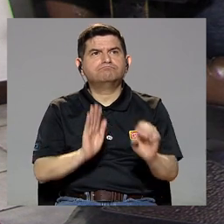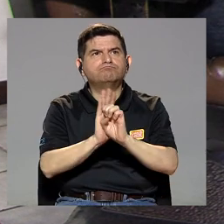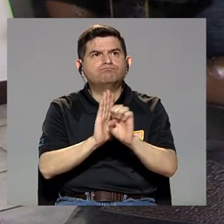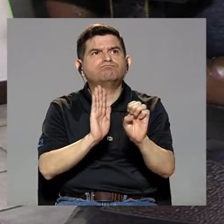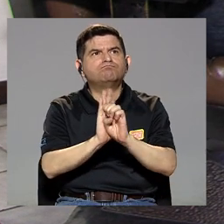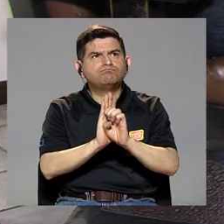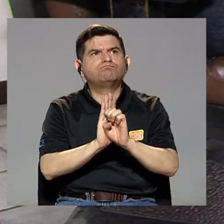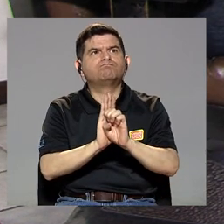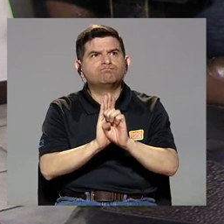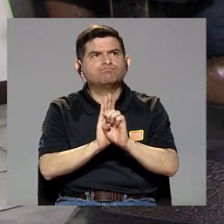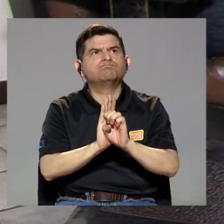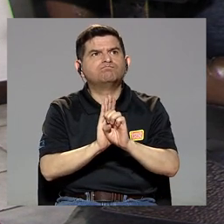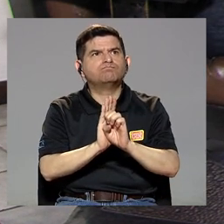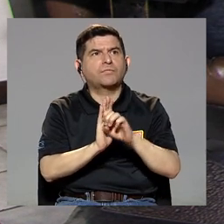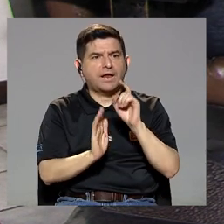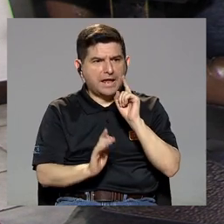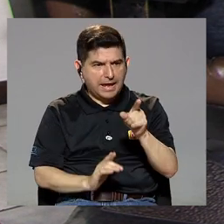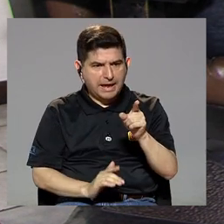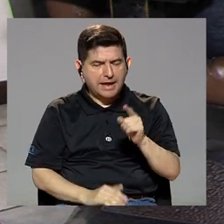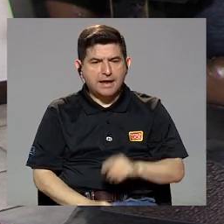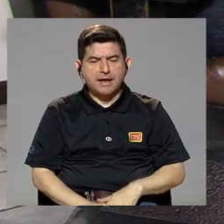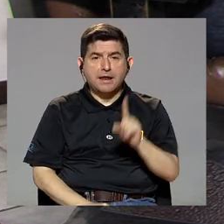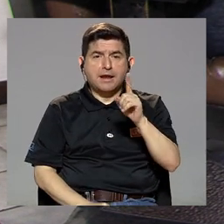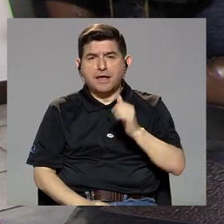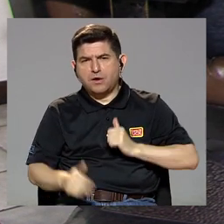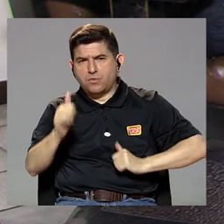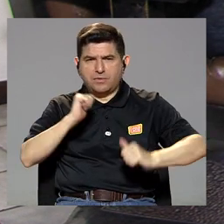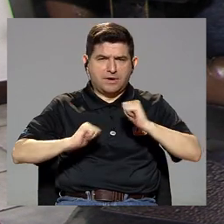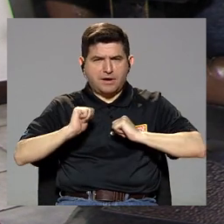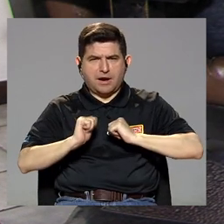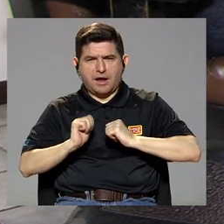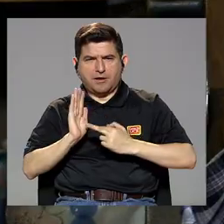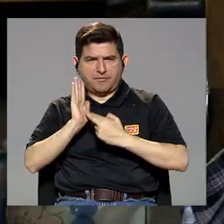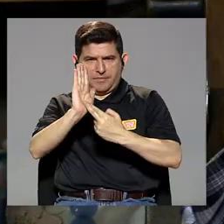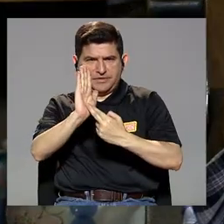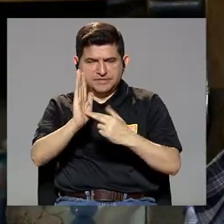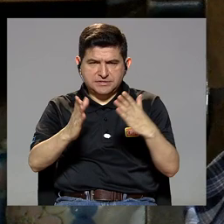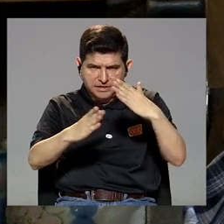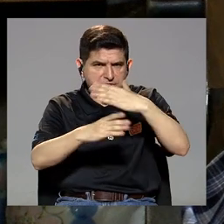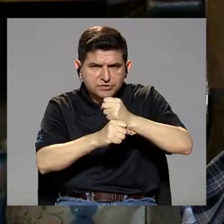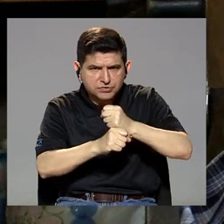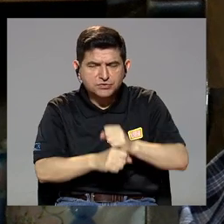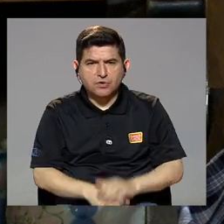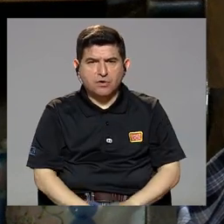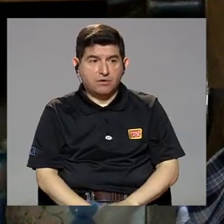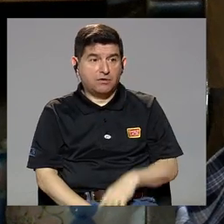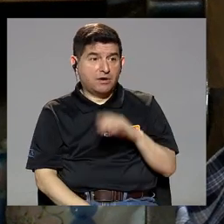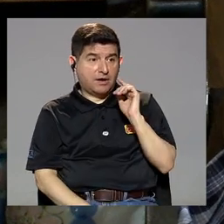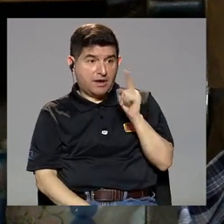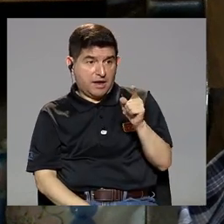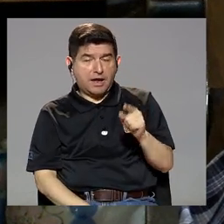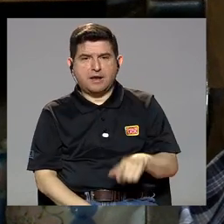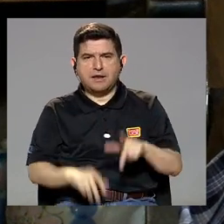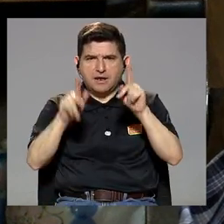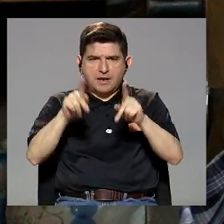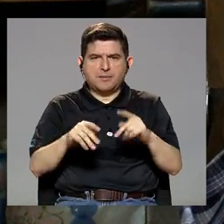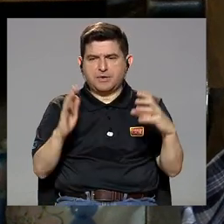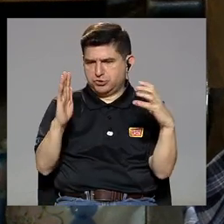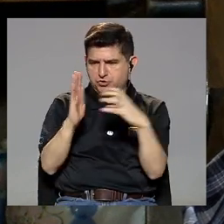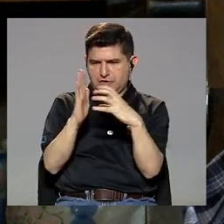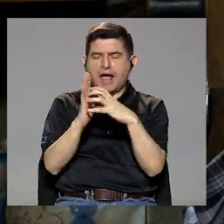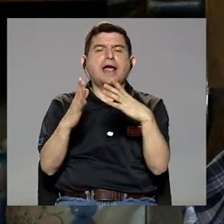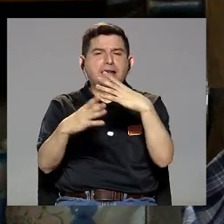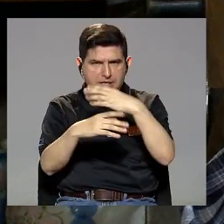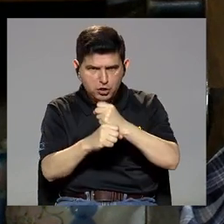en en una dramatización que hiciéramos él era el que hacía los guiones